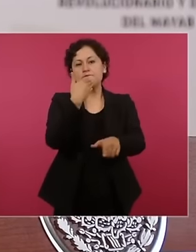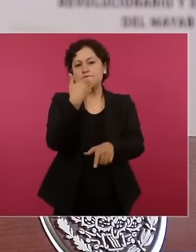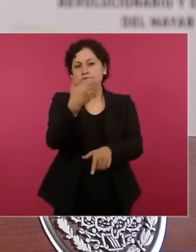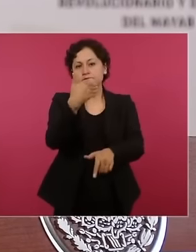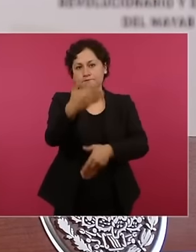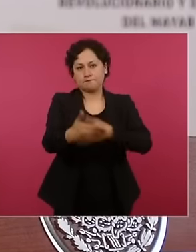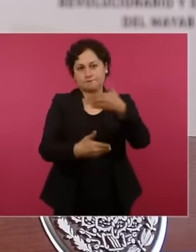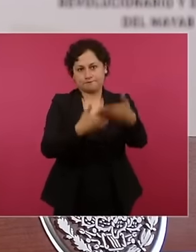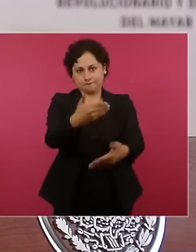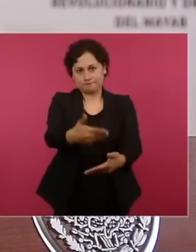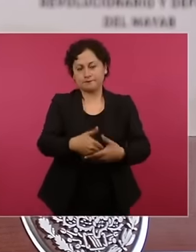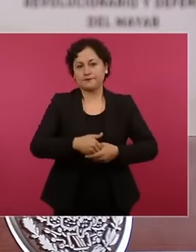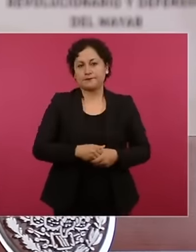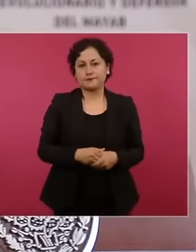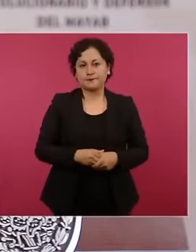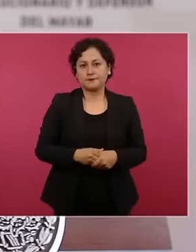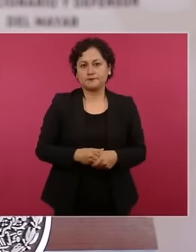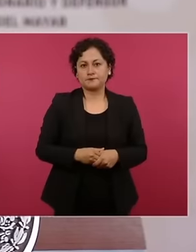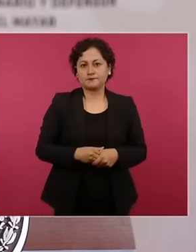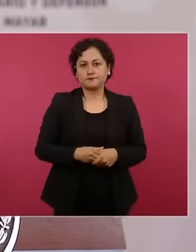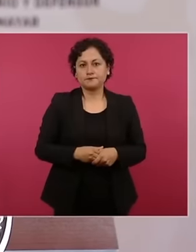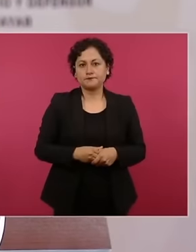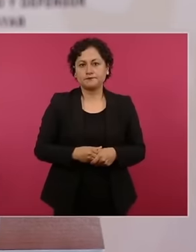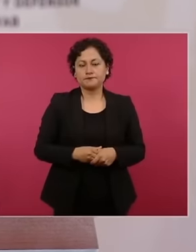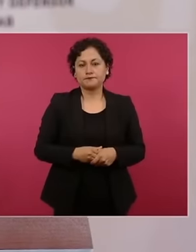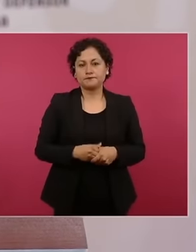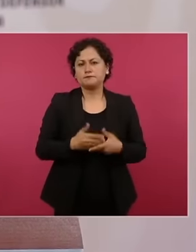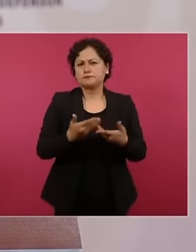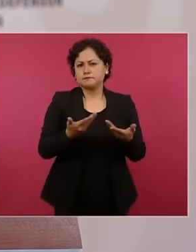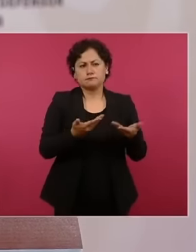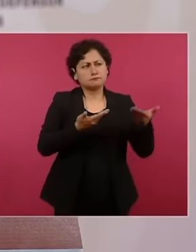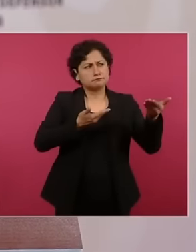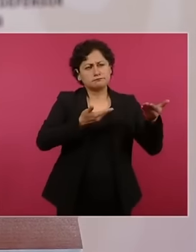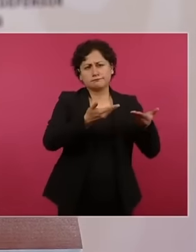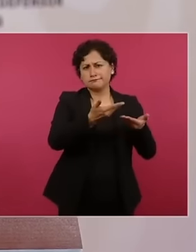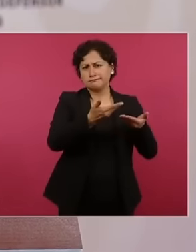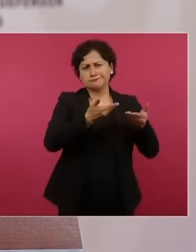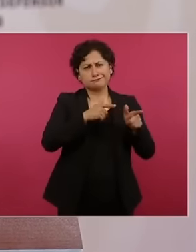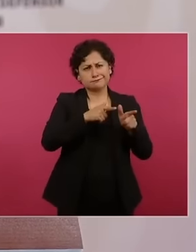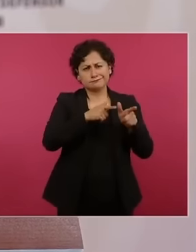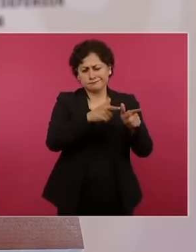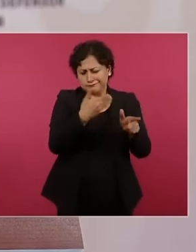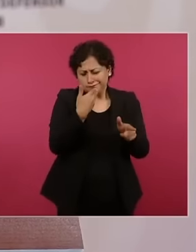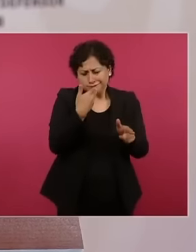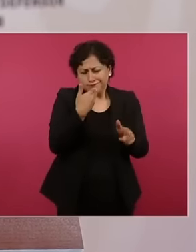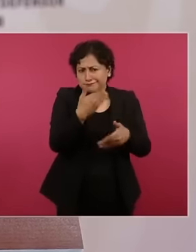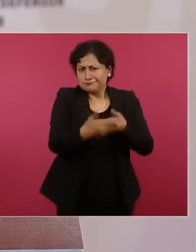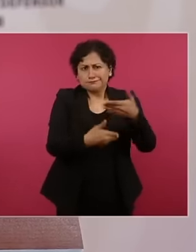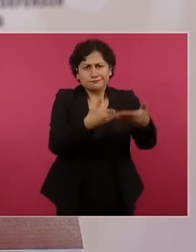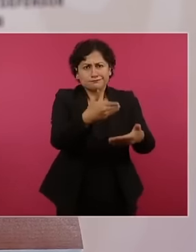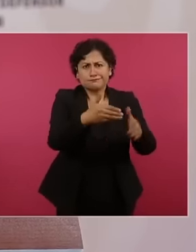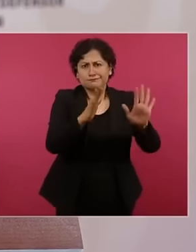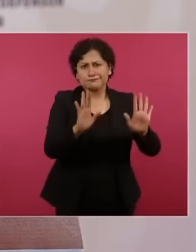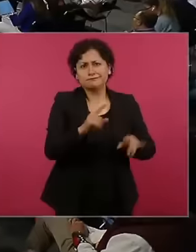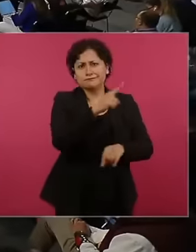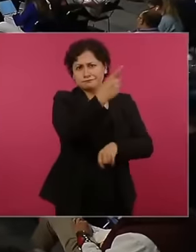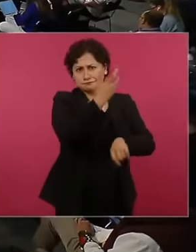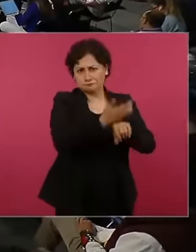y vamos a seguir manteniendo buenas relaciones con el gobierno de Estados